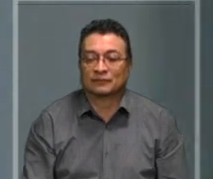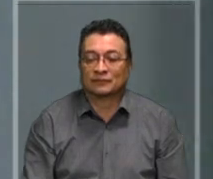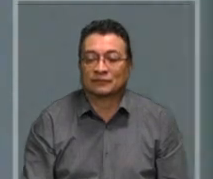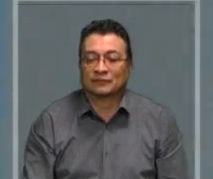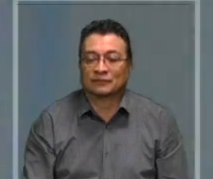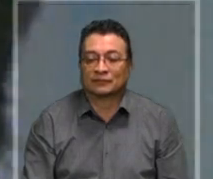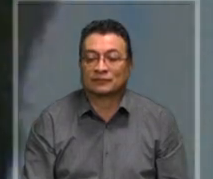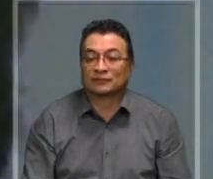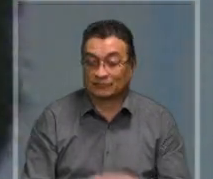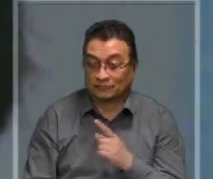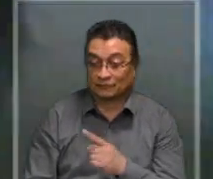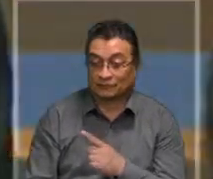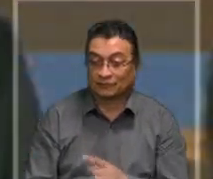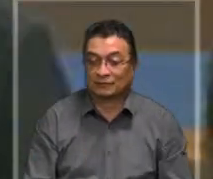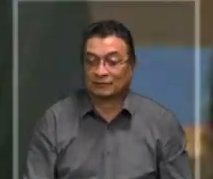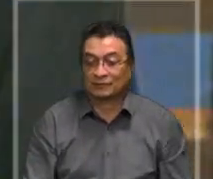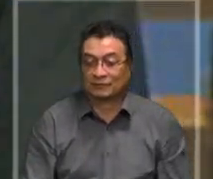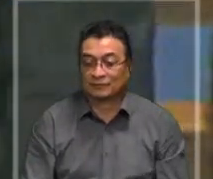Ahí está.